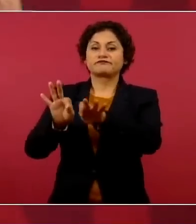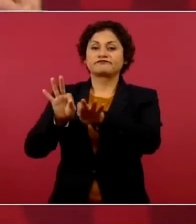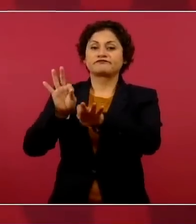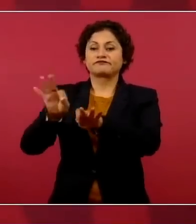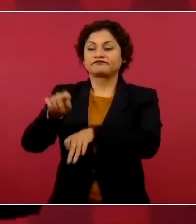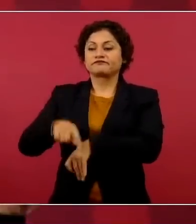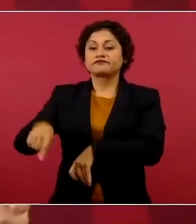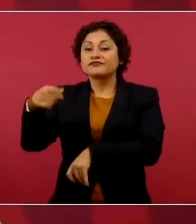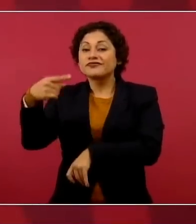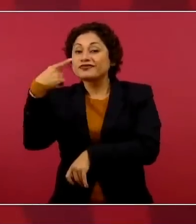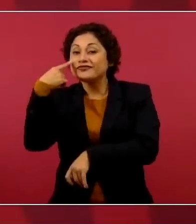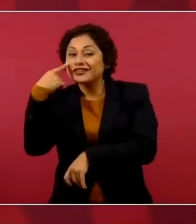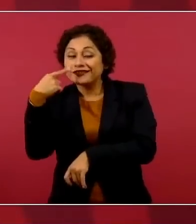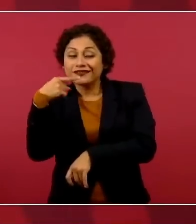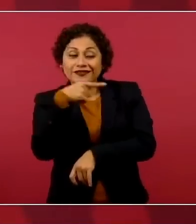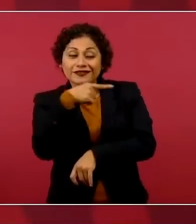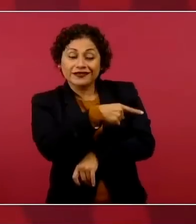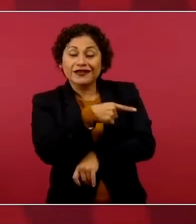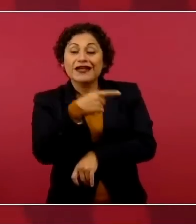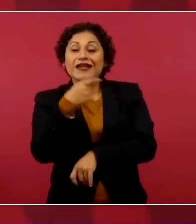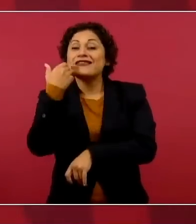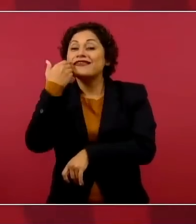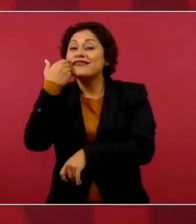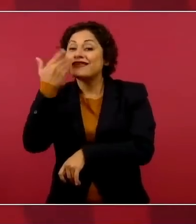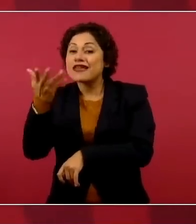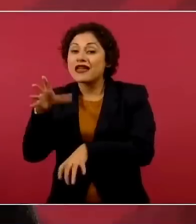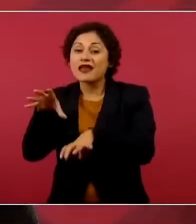apoderarnos del INE,